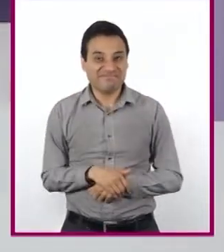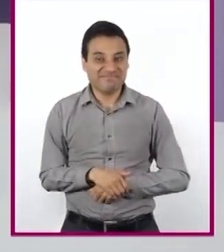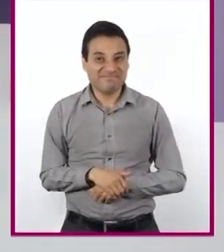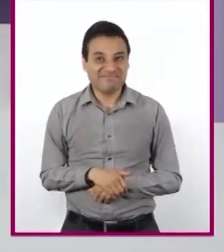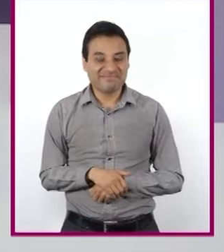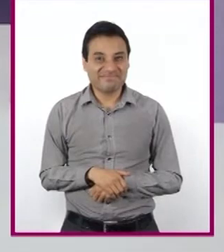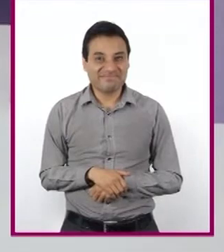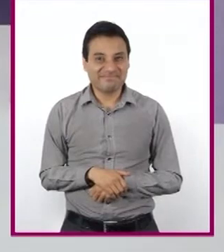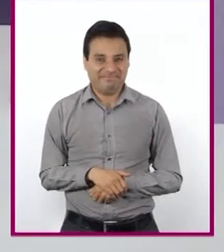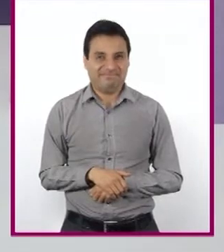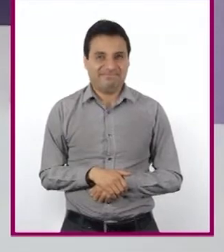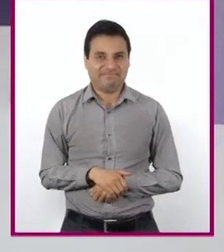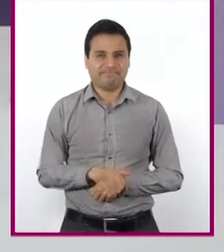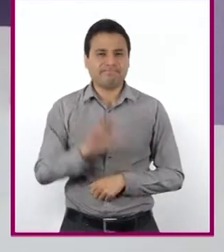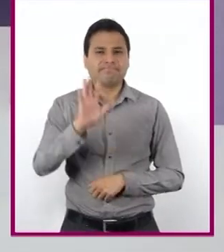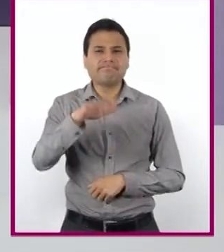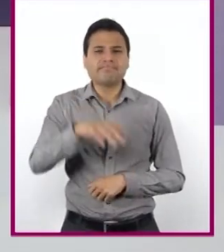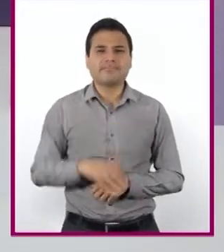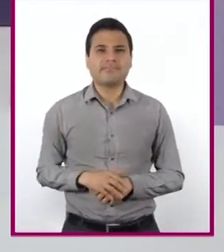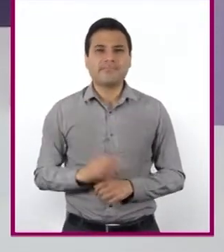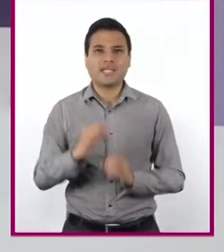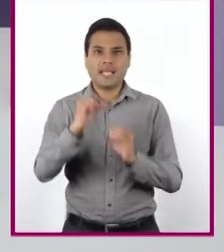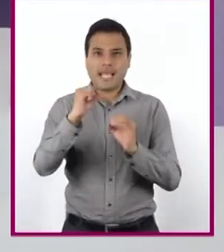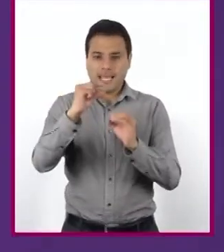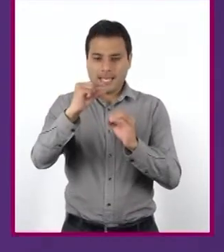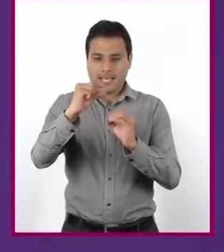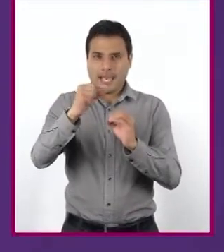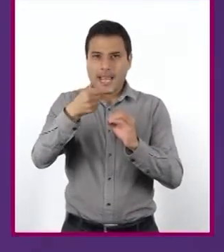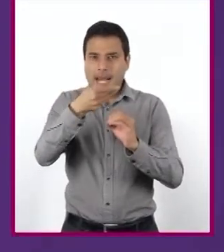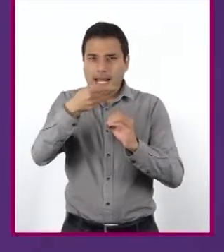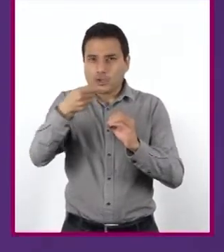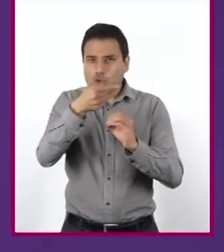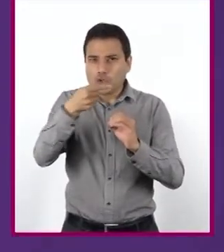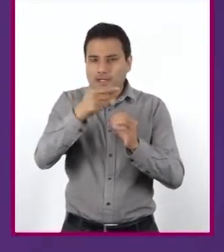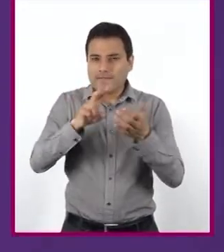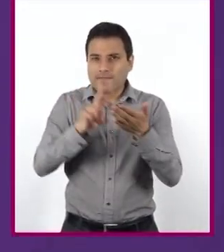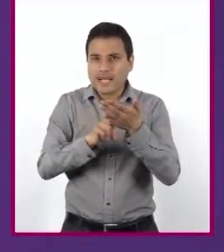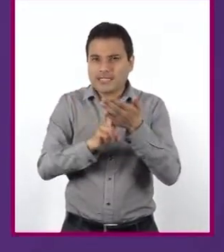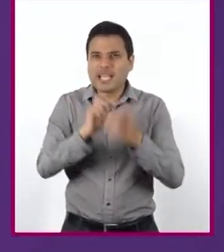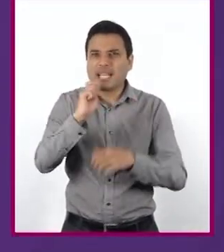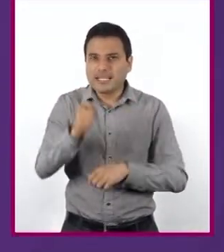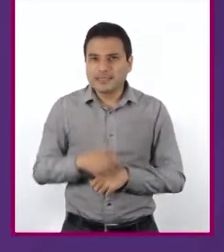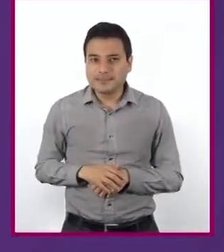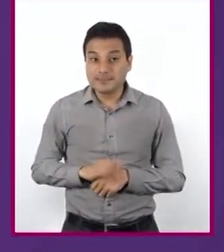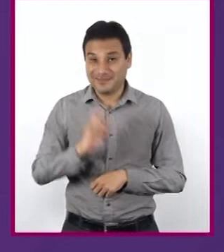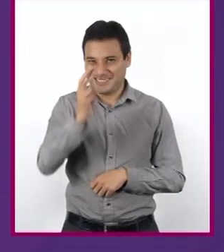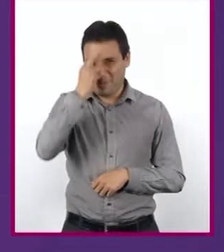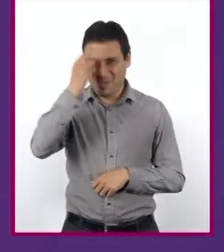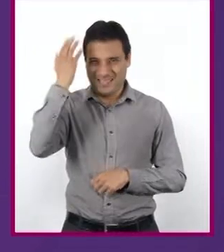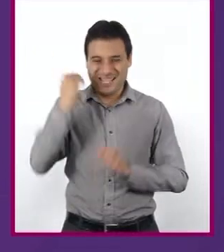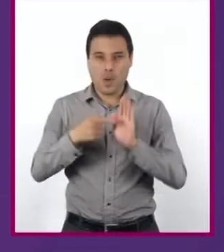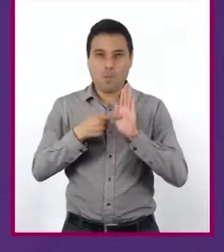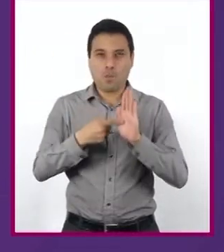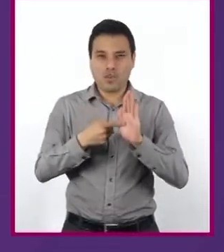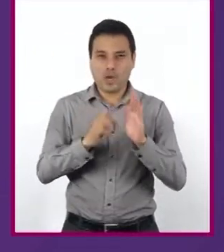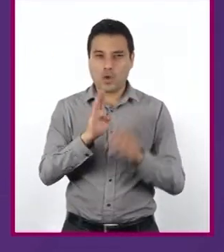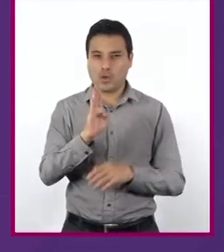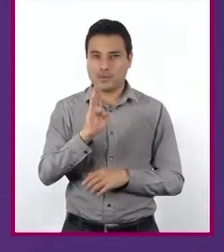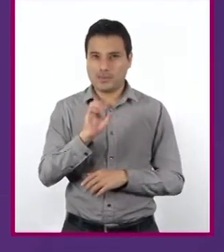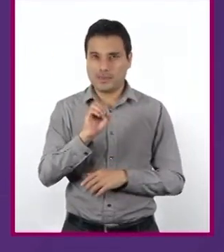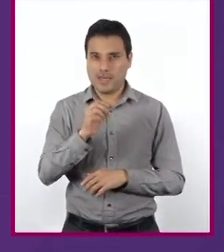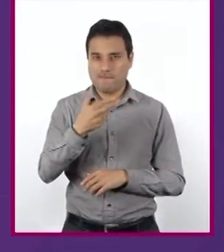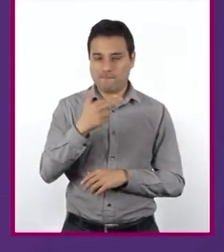¿Cuáles son los electrones de valencia? Como recuerdan en el modelo de Bohr, cuando realizan